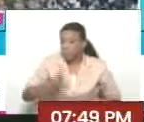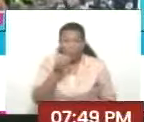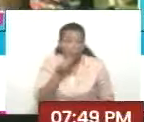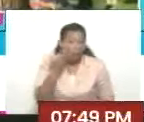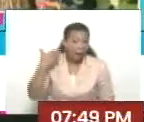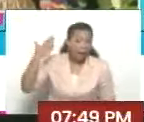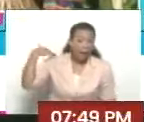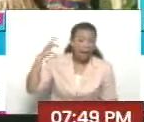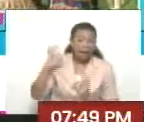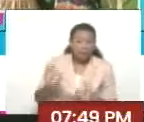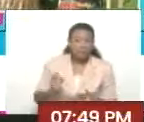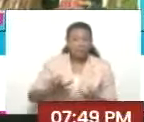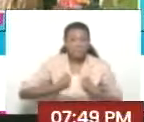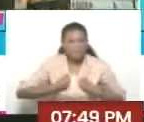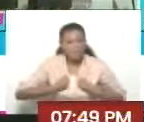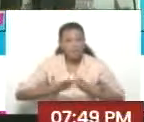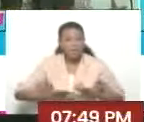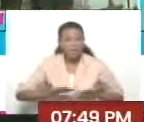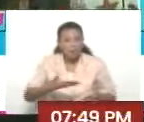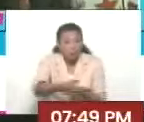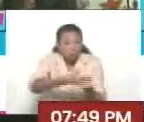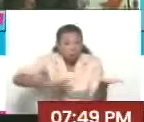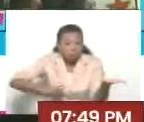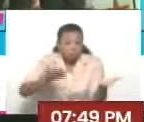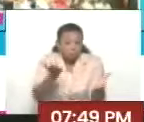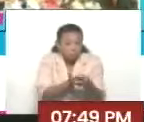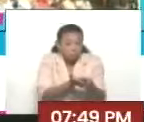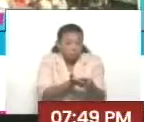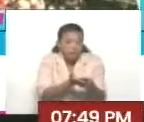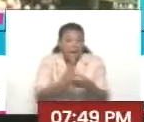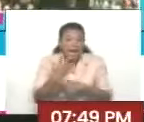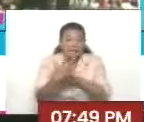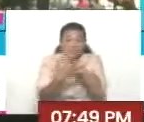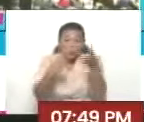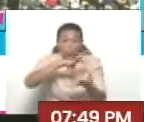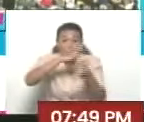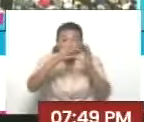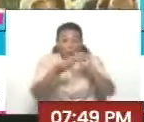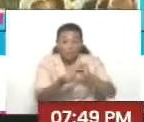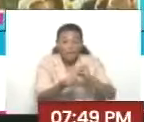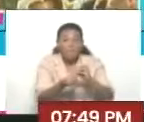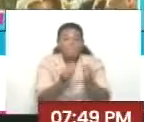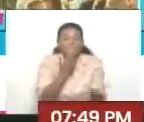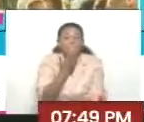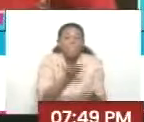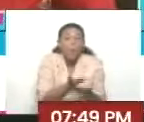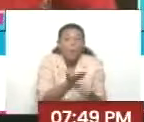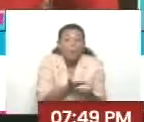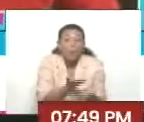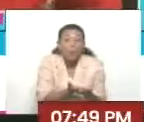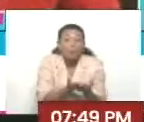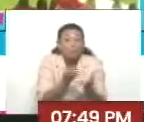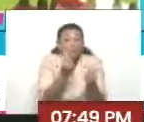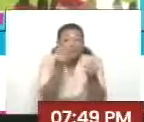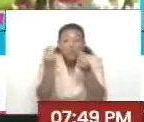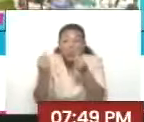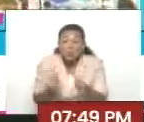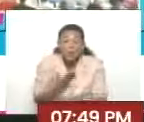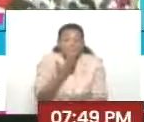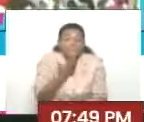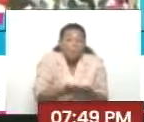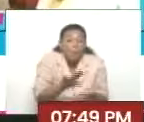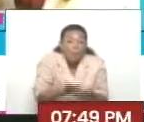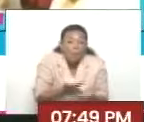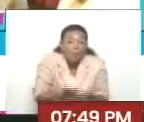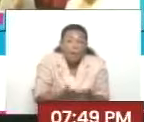Y recibimos los documentos, la síntesis de las miles de